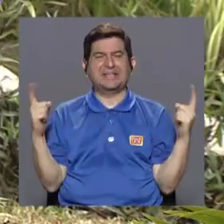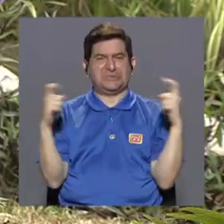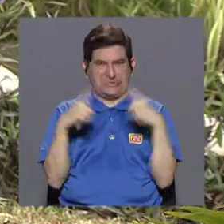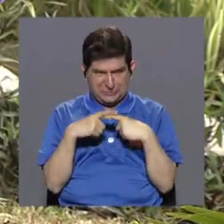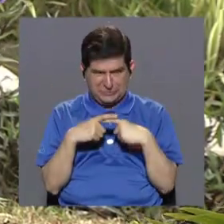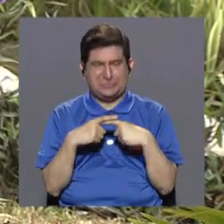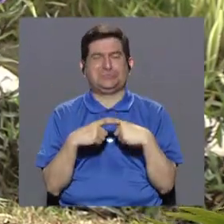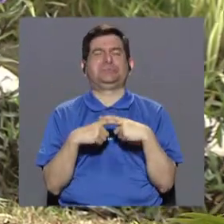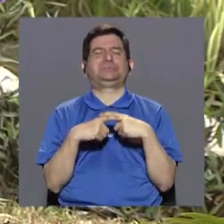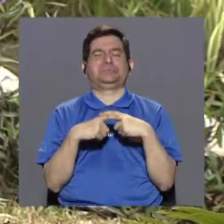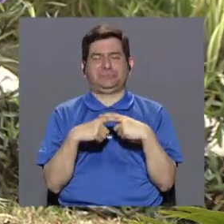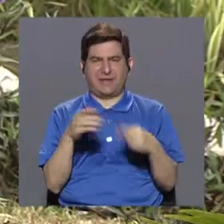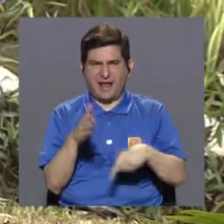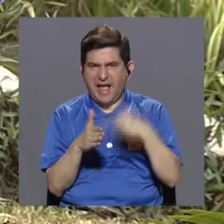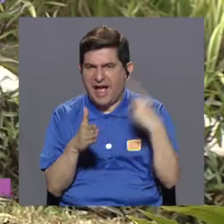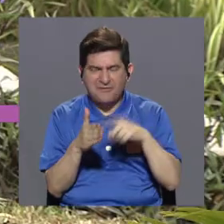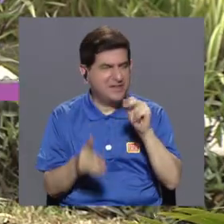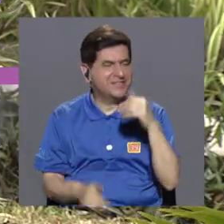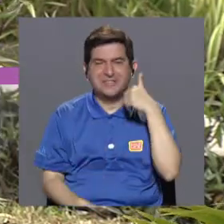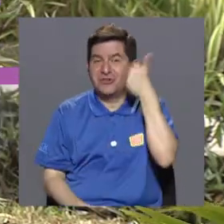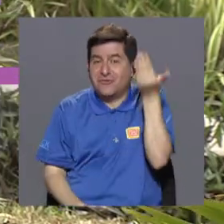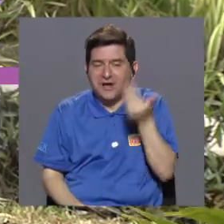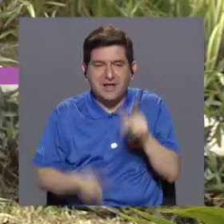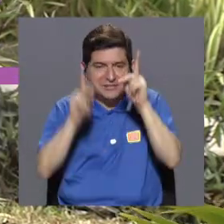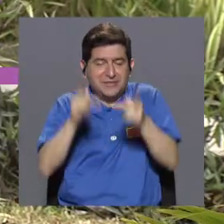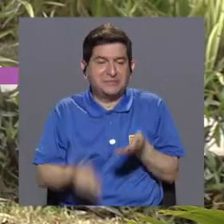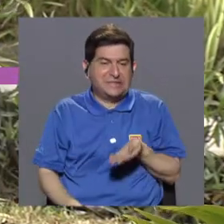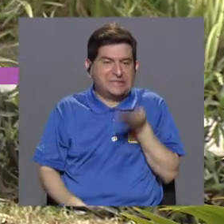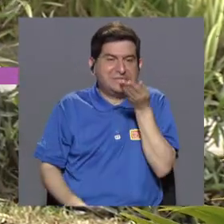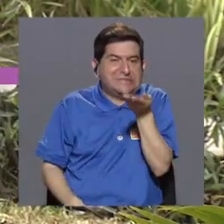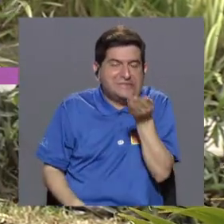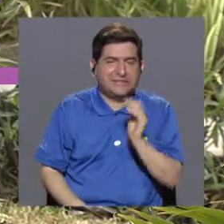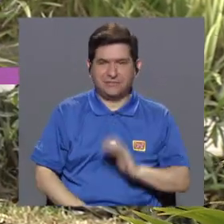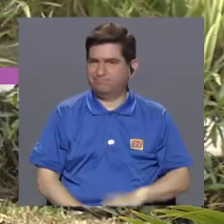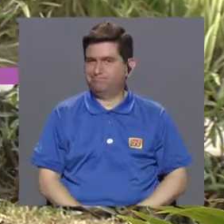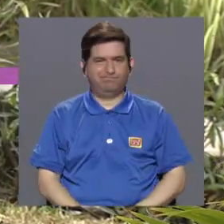más complicado, entonces a veces no es tan fácil como que el dueño se lo da,